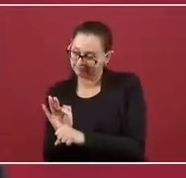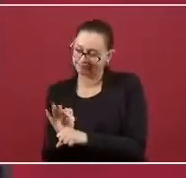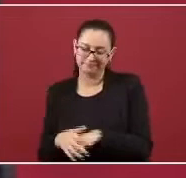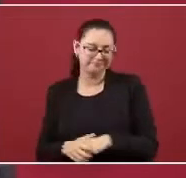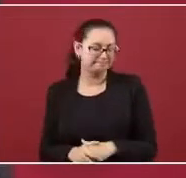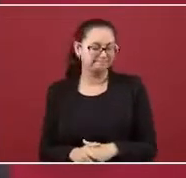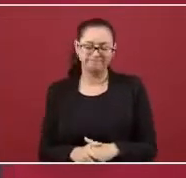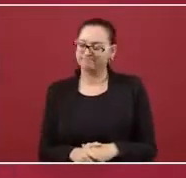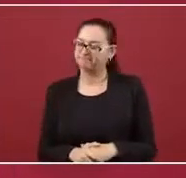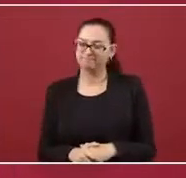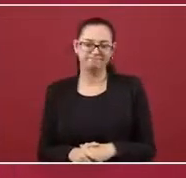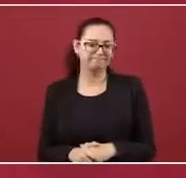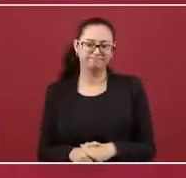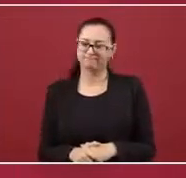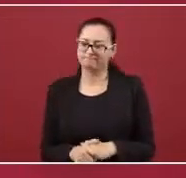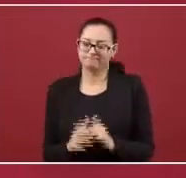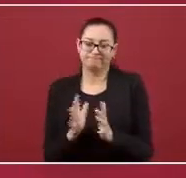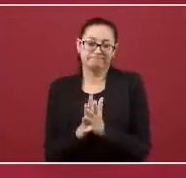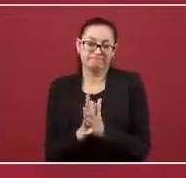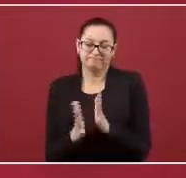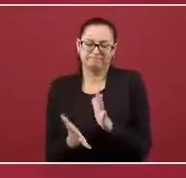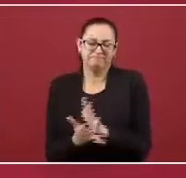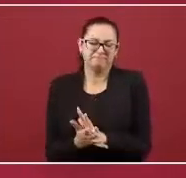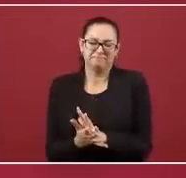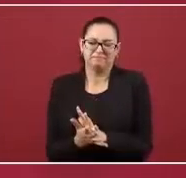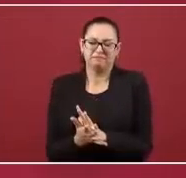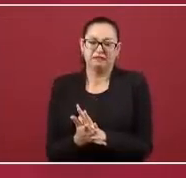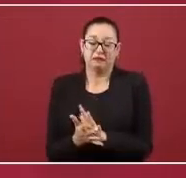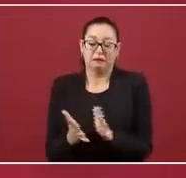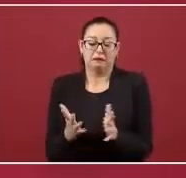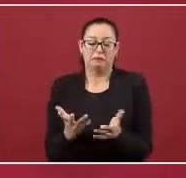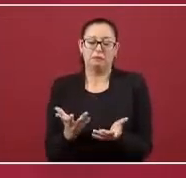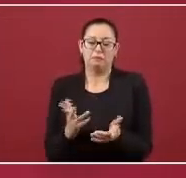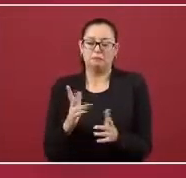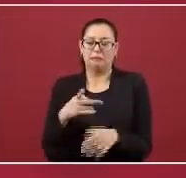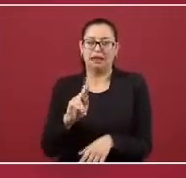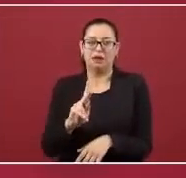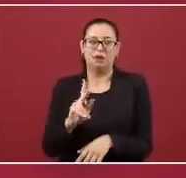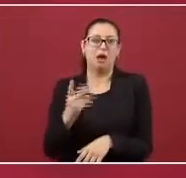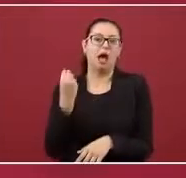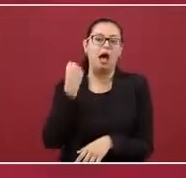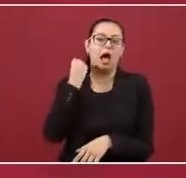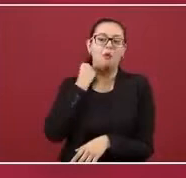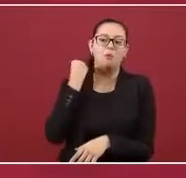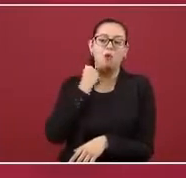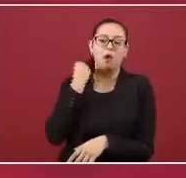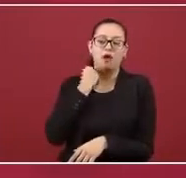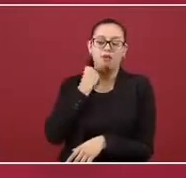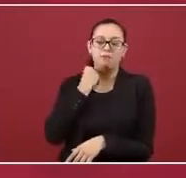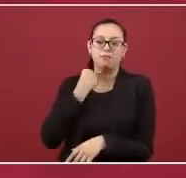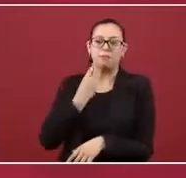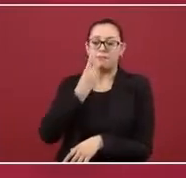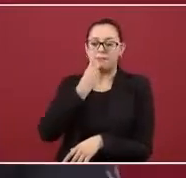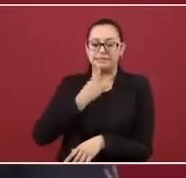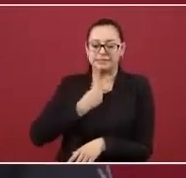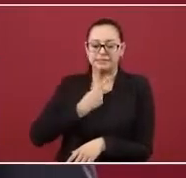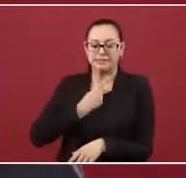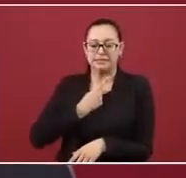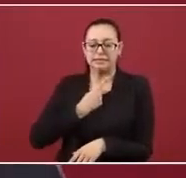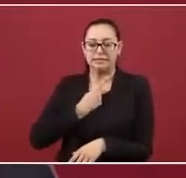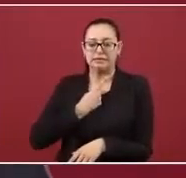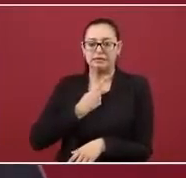Yo hablo de complicidad, pero ya un abogado me aclaró que la palabra